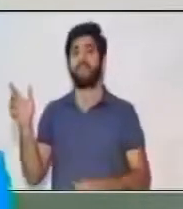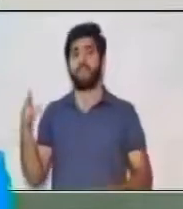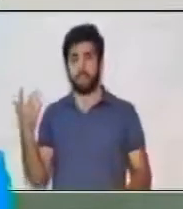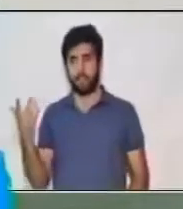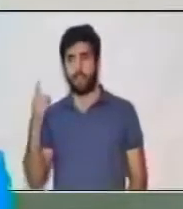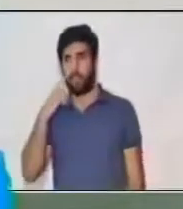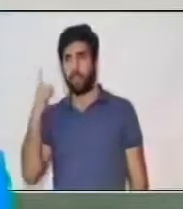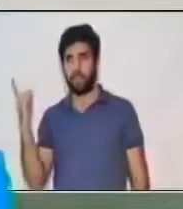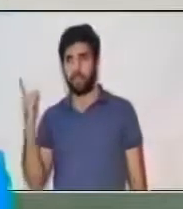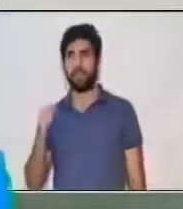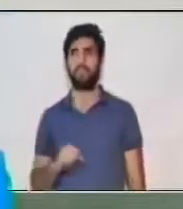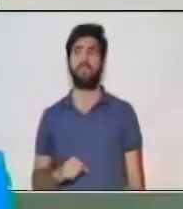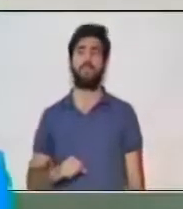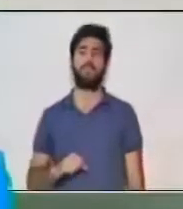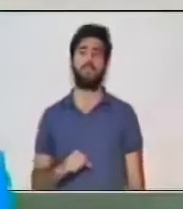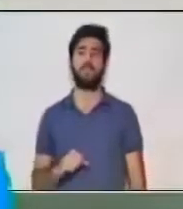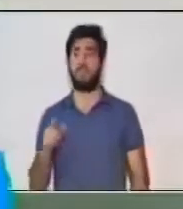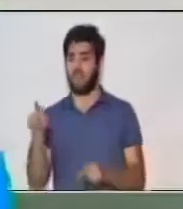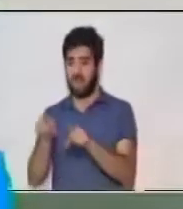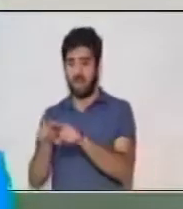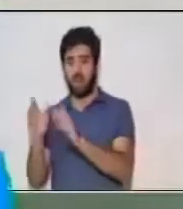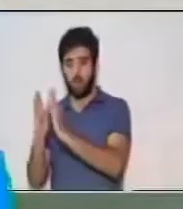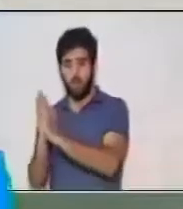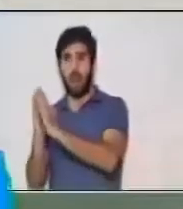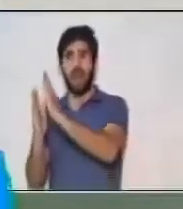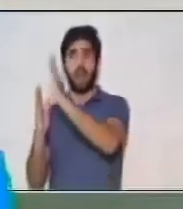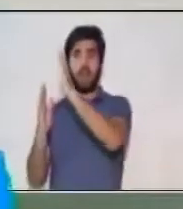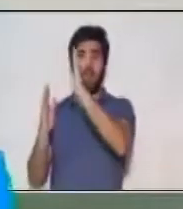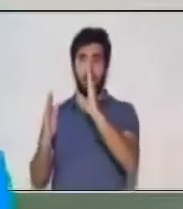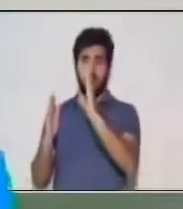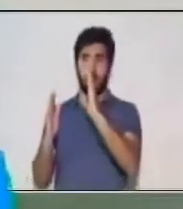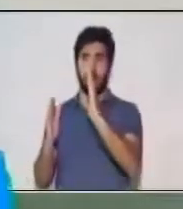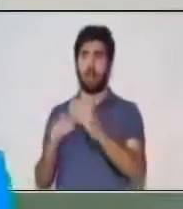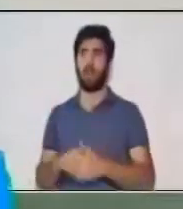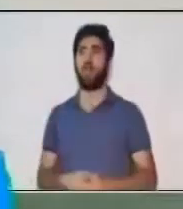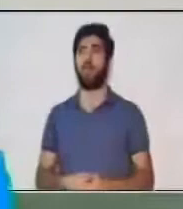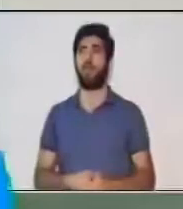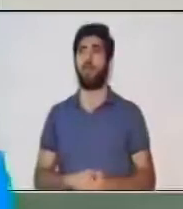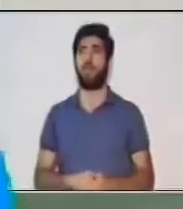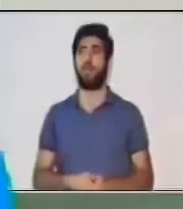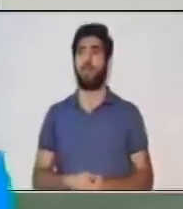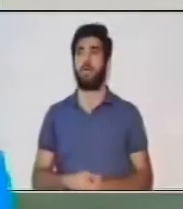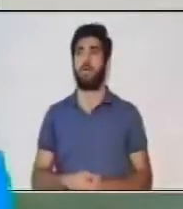al infinito y se va a reflejar de este lado